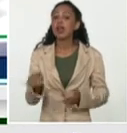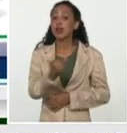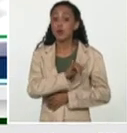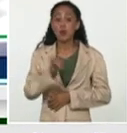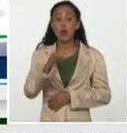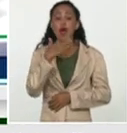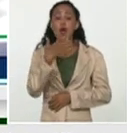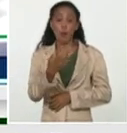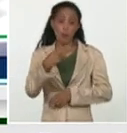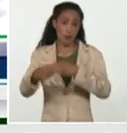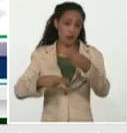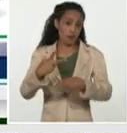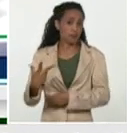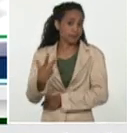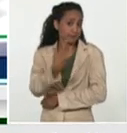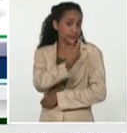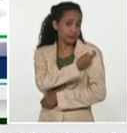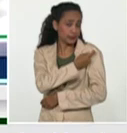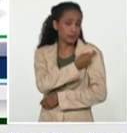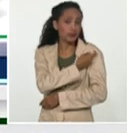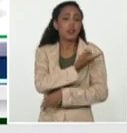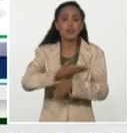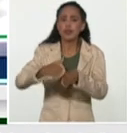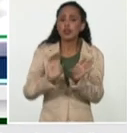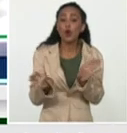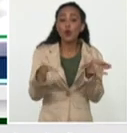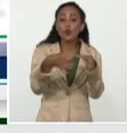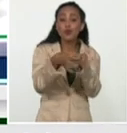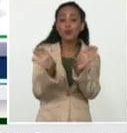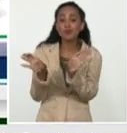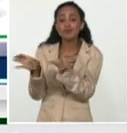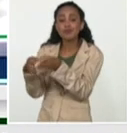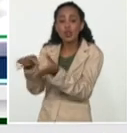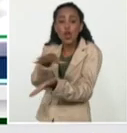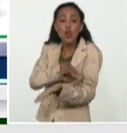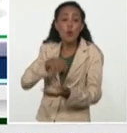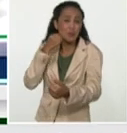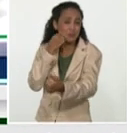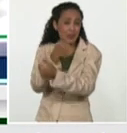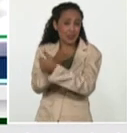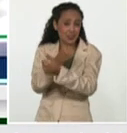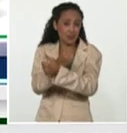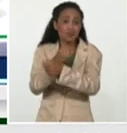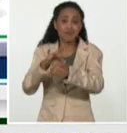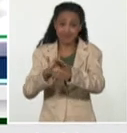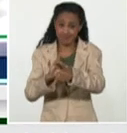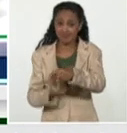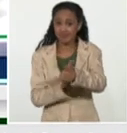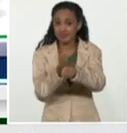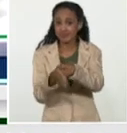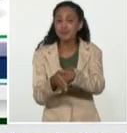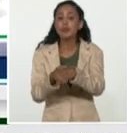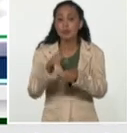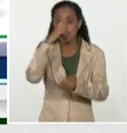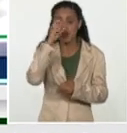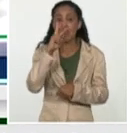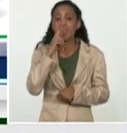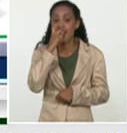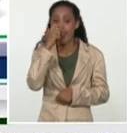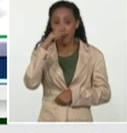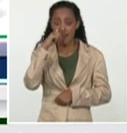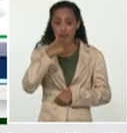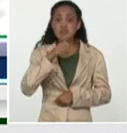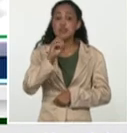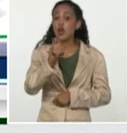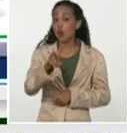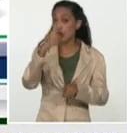intervención sanitaria en grupos y territorios de riesgo con los candidatos vacunales Soberana 02 y Abdala. El objetivo de